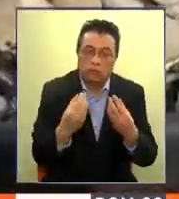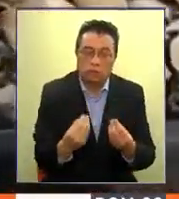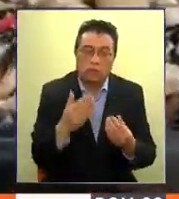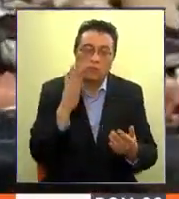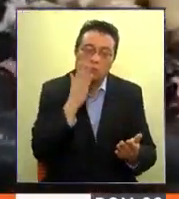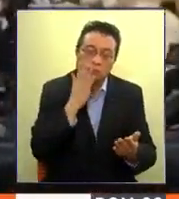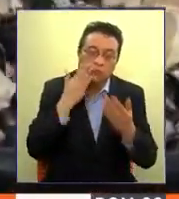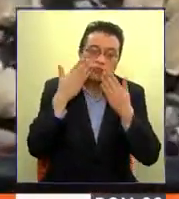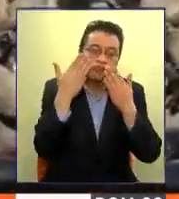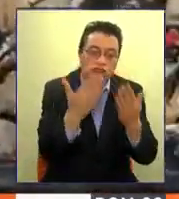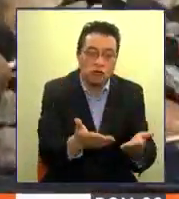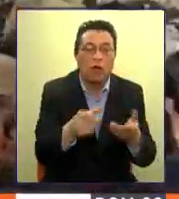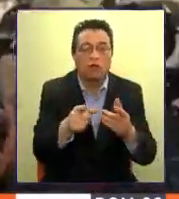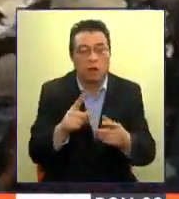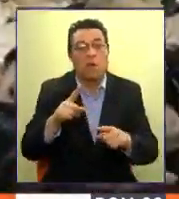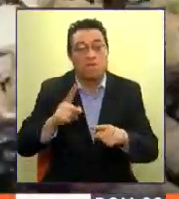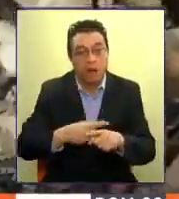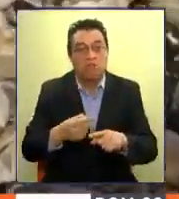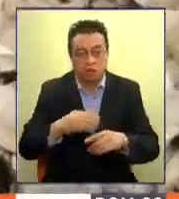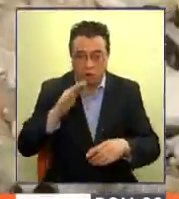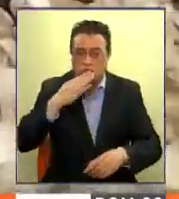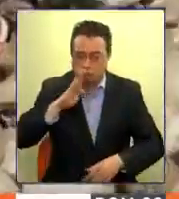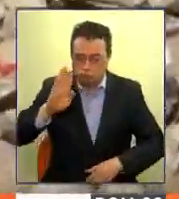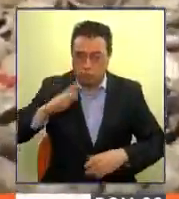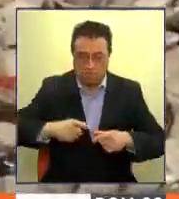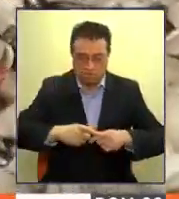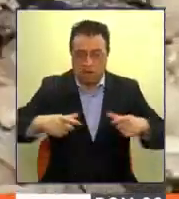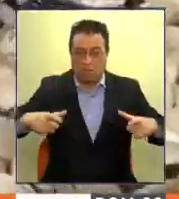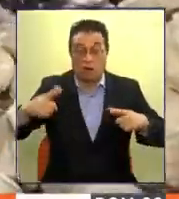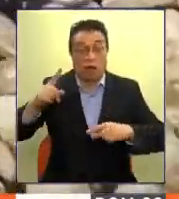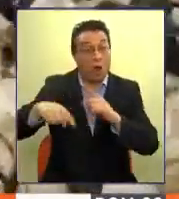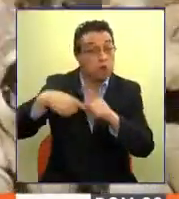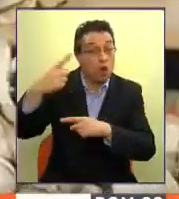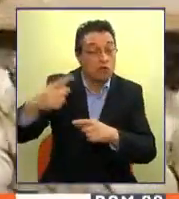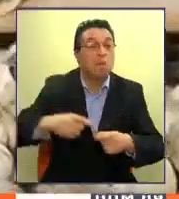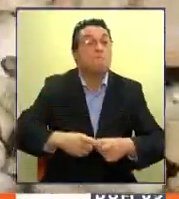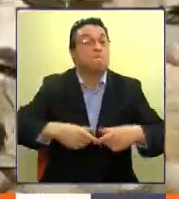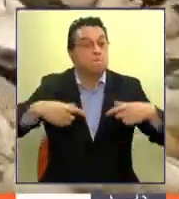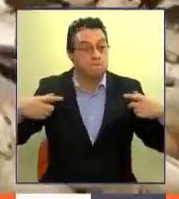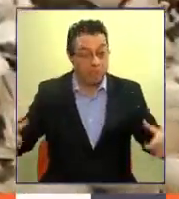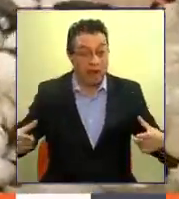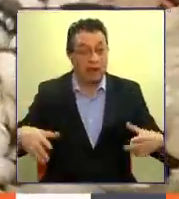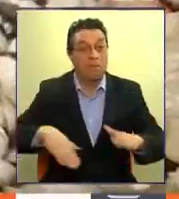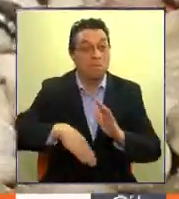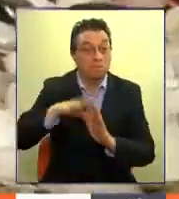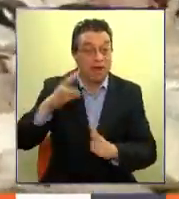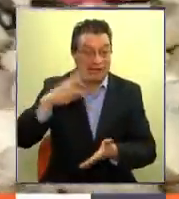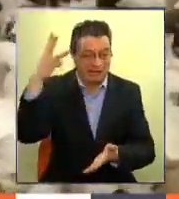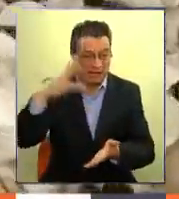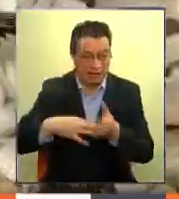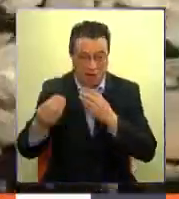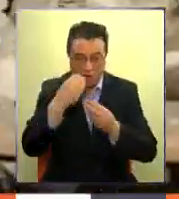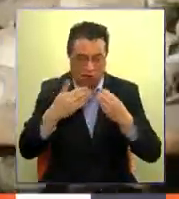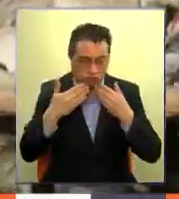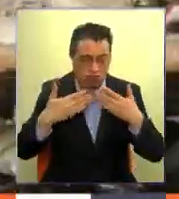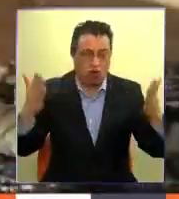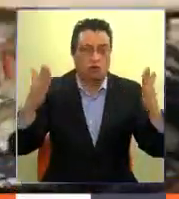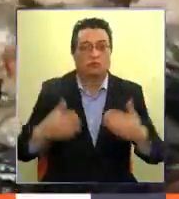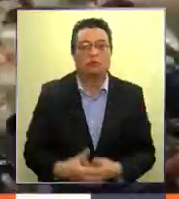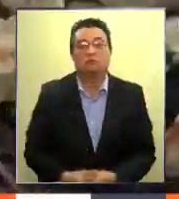que prometen cada vez será más grande. La próxima vez el desafío es superar las 3.000 porciones.